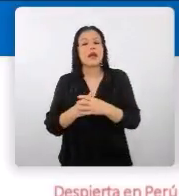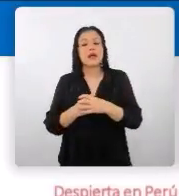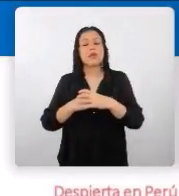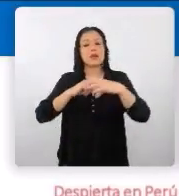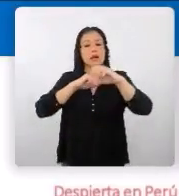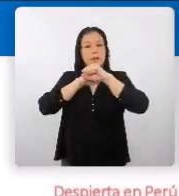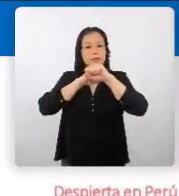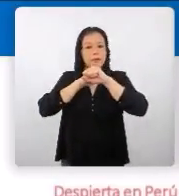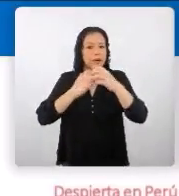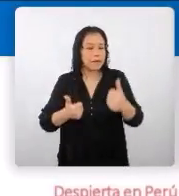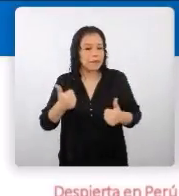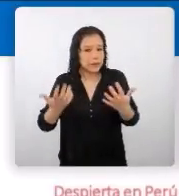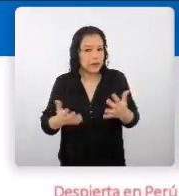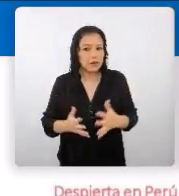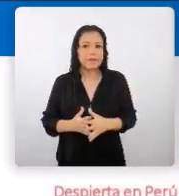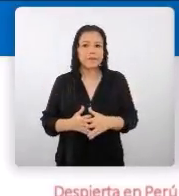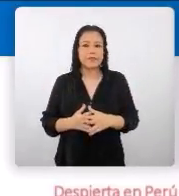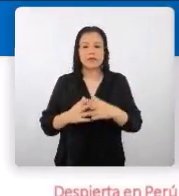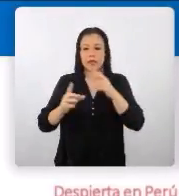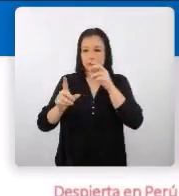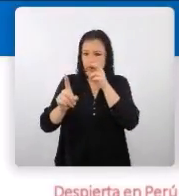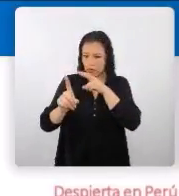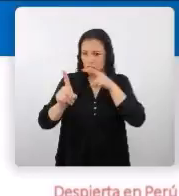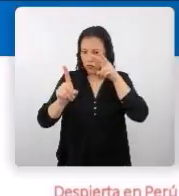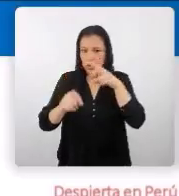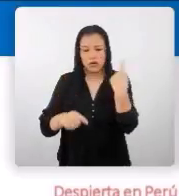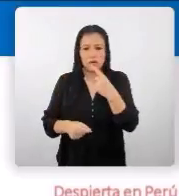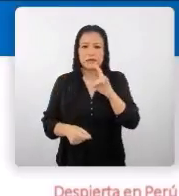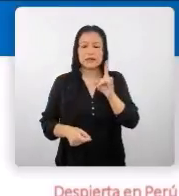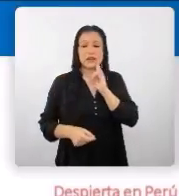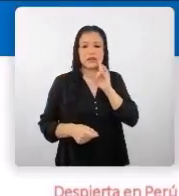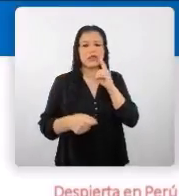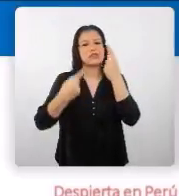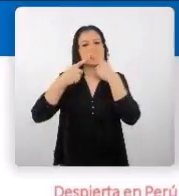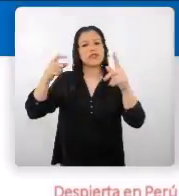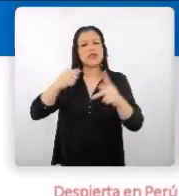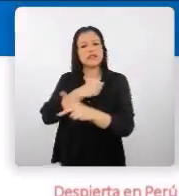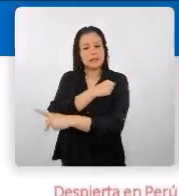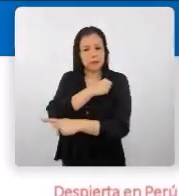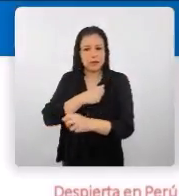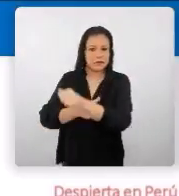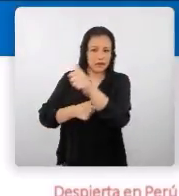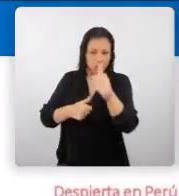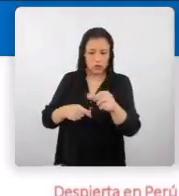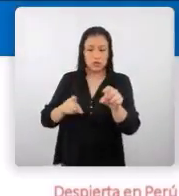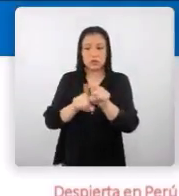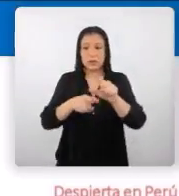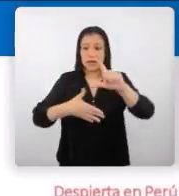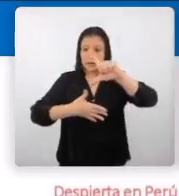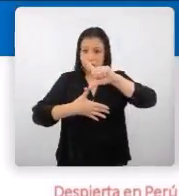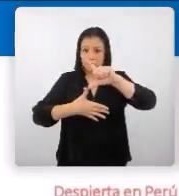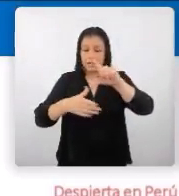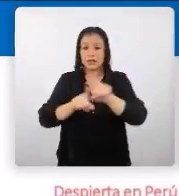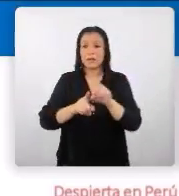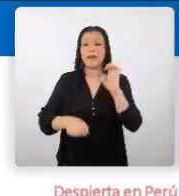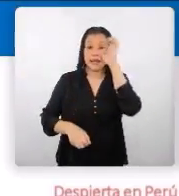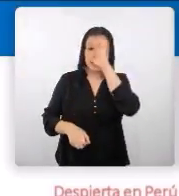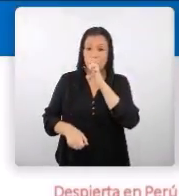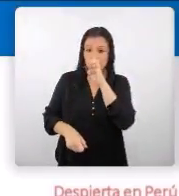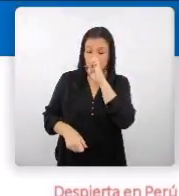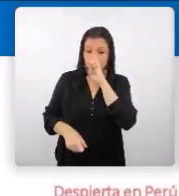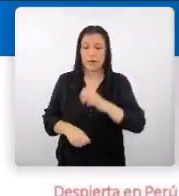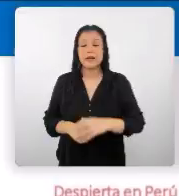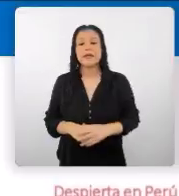está enfocada no solamente en Estados Unidos, sino en diferentes países, tanto de Latinoamérica como de Europa.